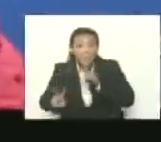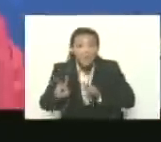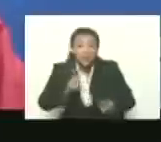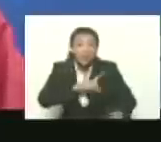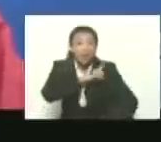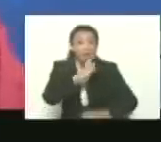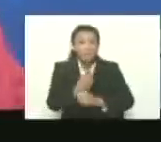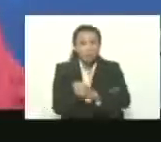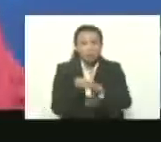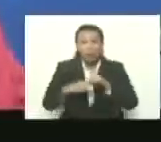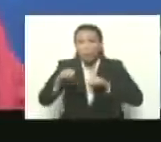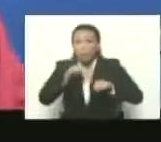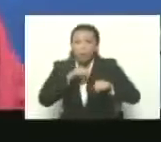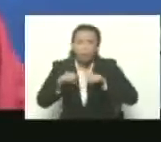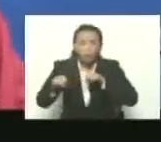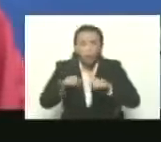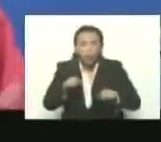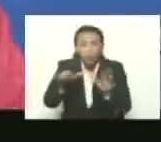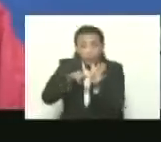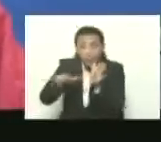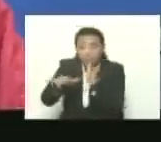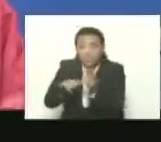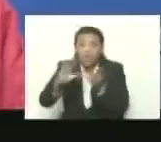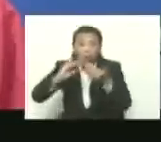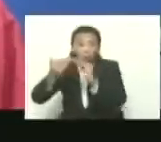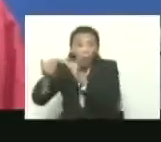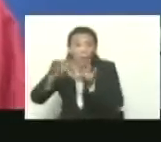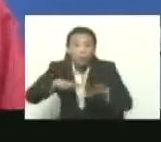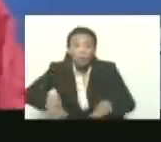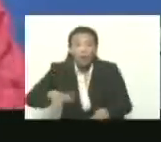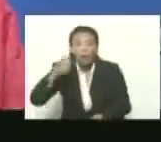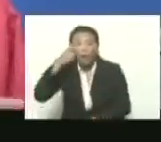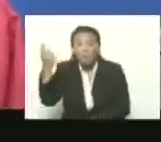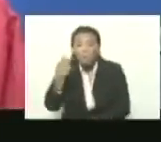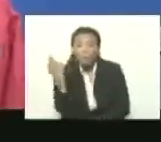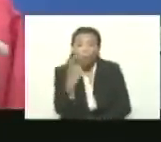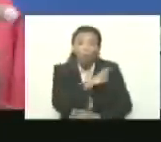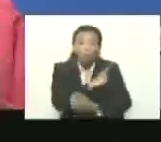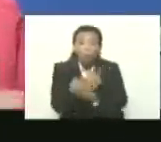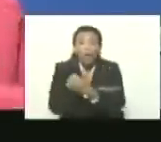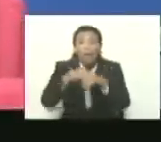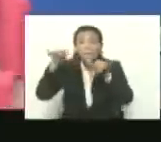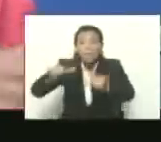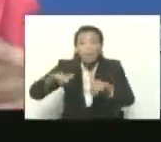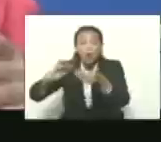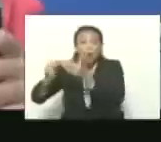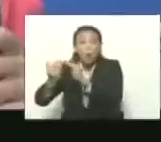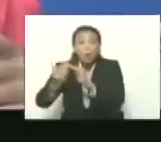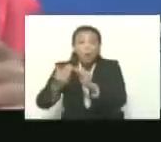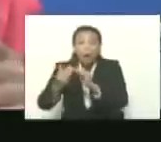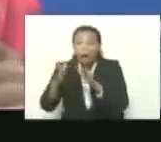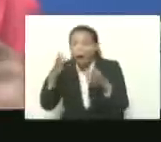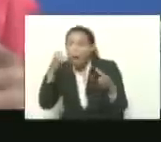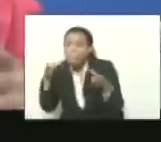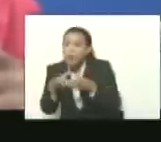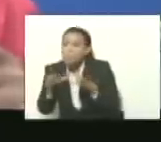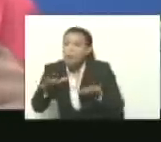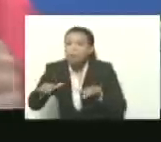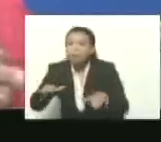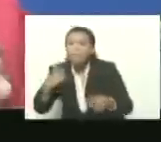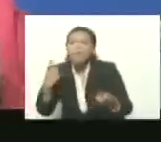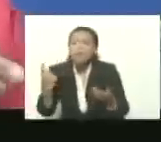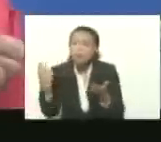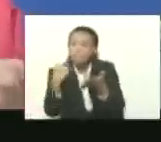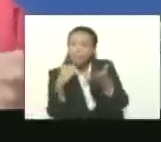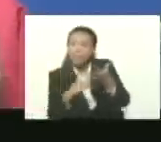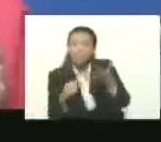fuerza organizativa de nuestros vecinos, de nuestra comunidad, del poder popular. Es la comunidad que está organizando la ruta de la marcha en el barrio.